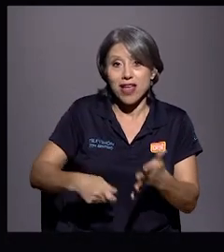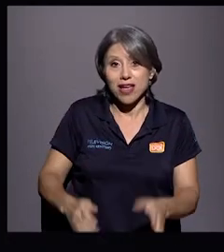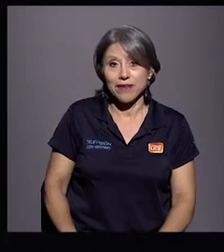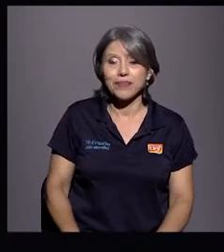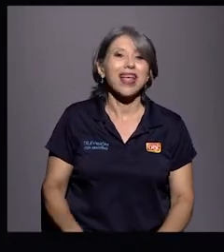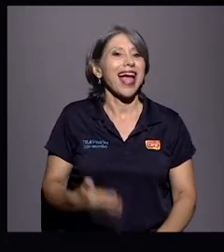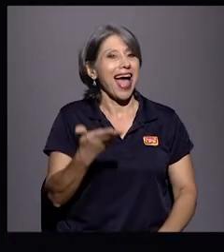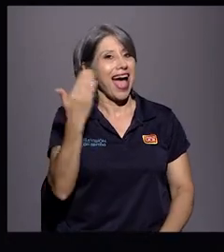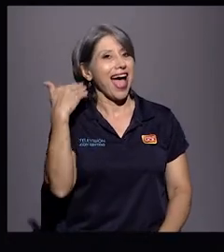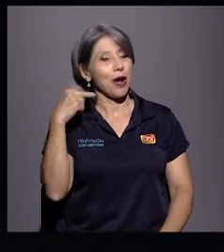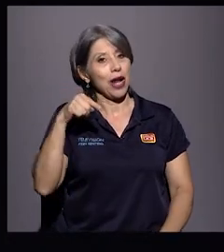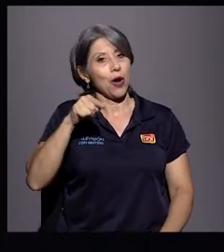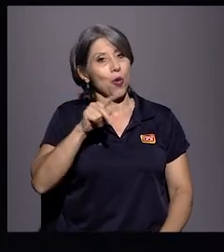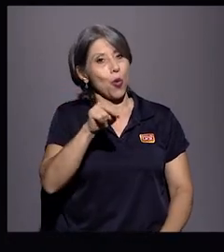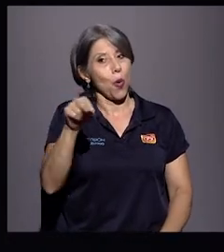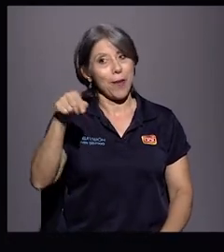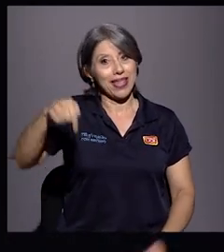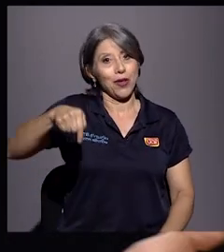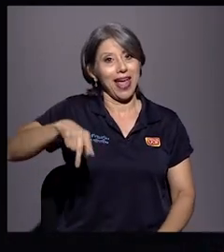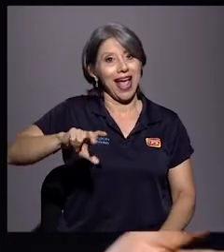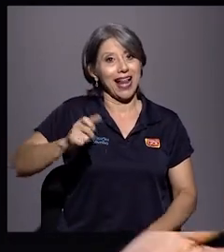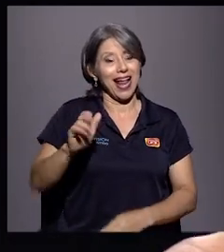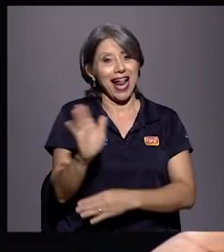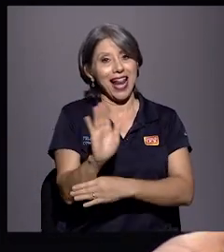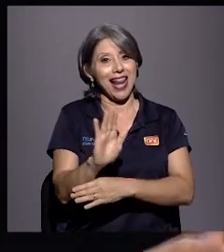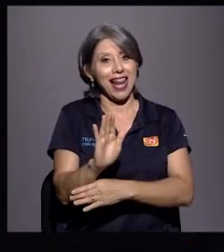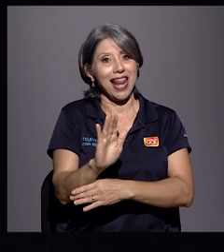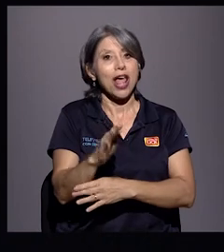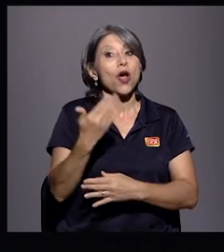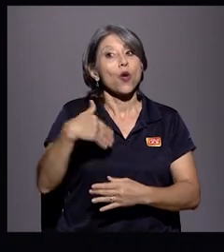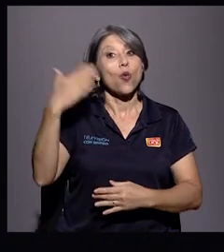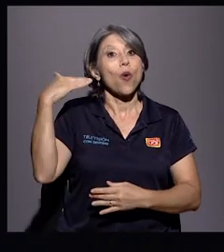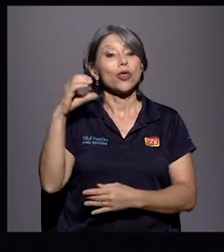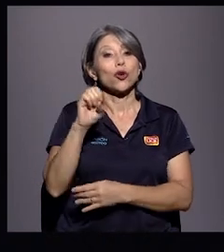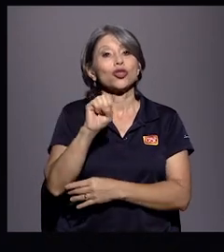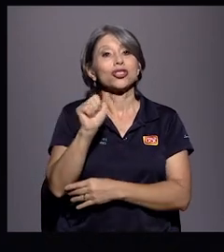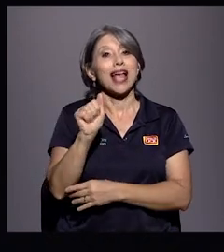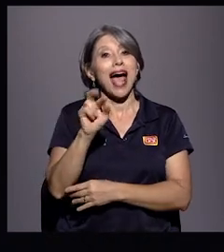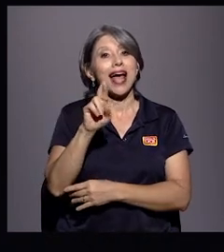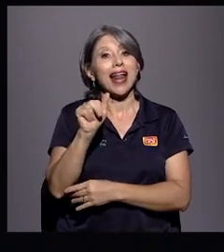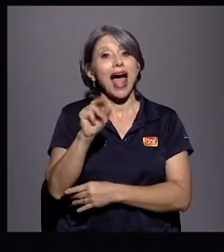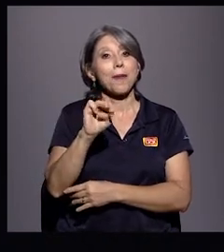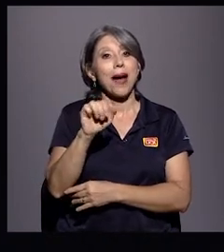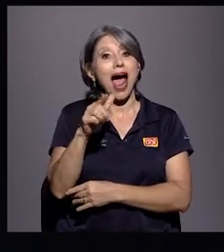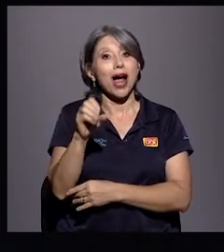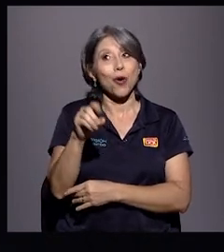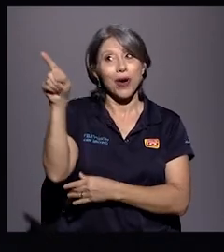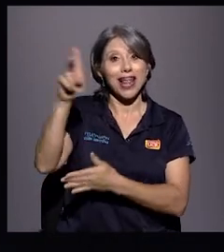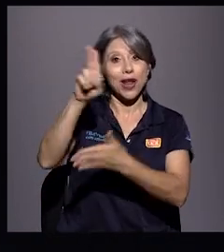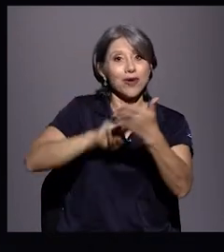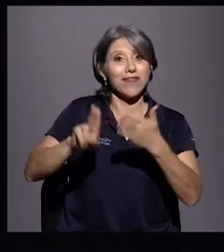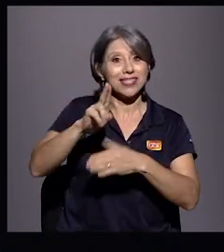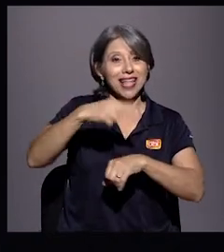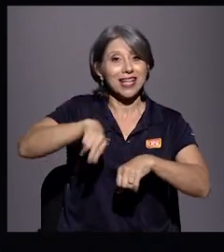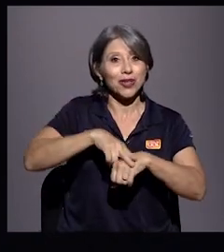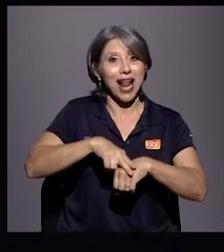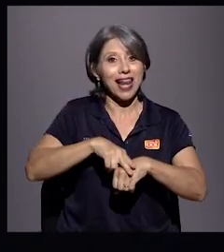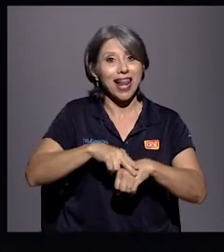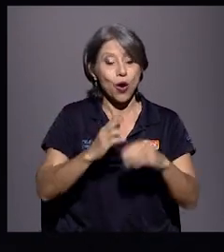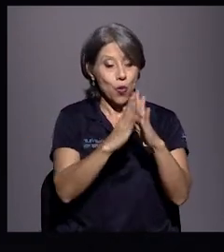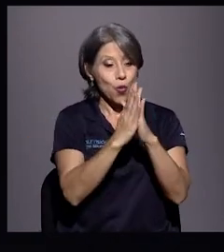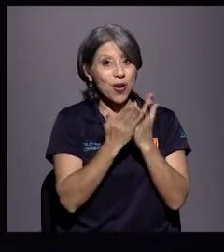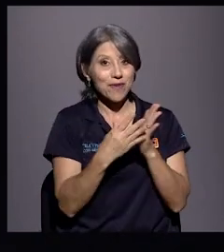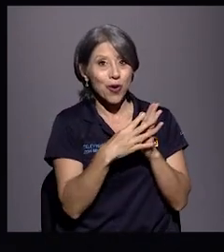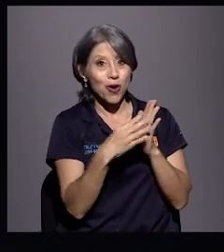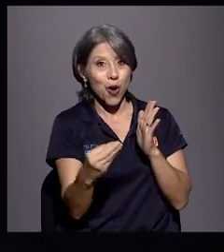un compañero acá del canal, cuando estuvo Saramago en la Universidad Nacional, sí, que firmó en un clon. Y decía, Saramago firmando